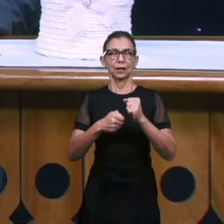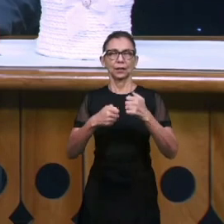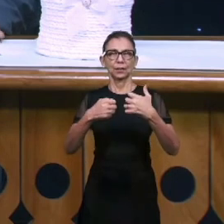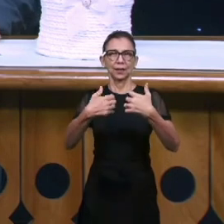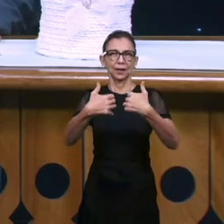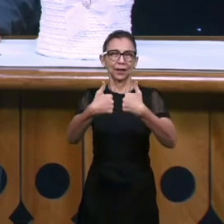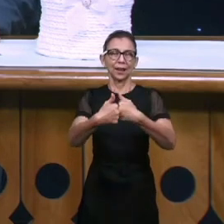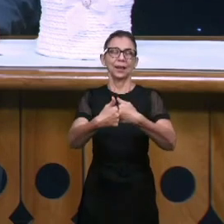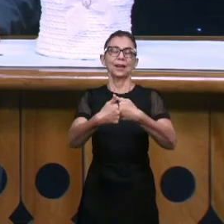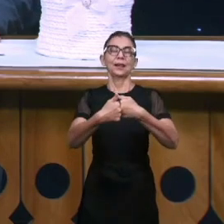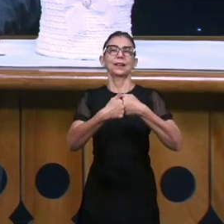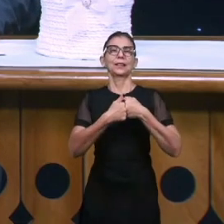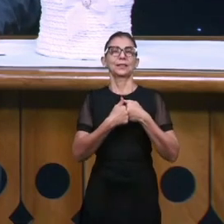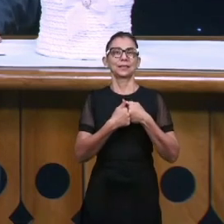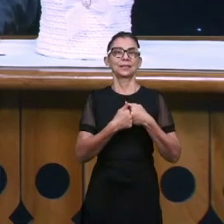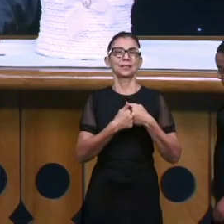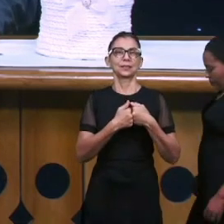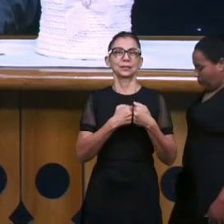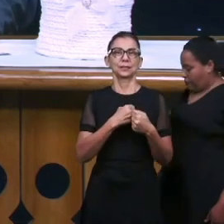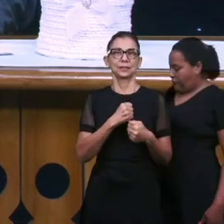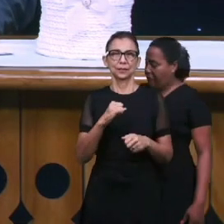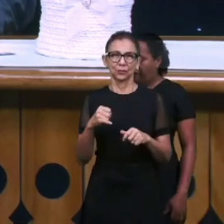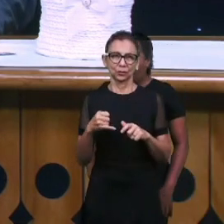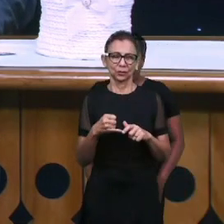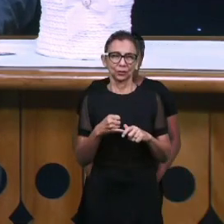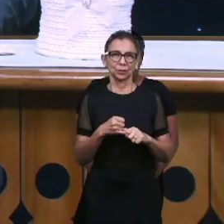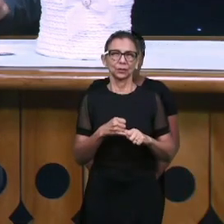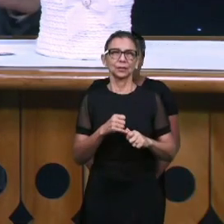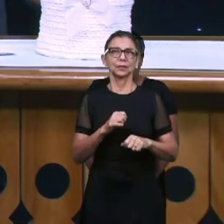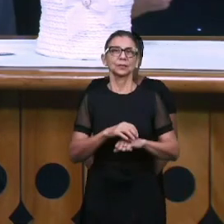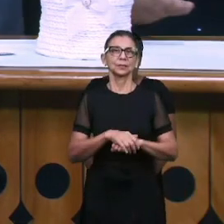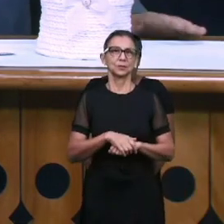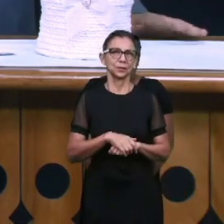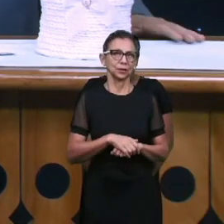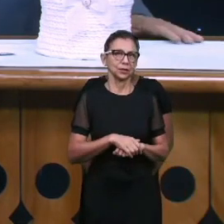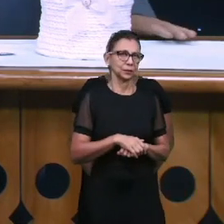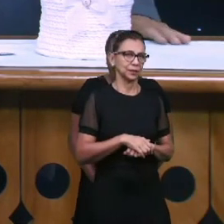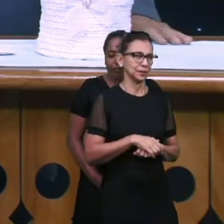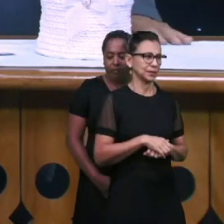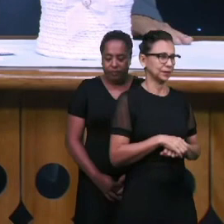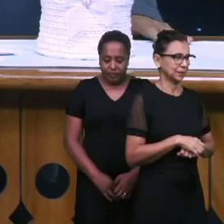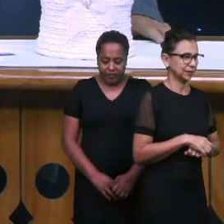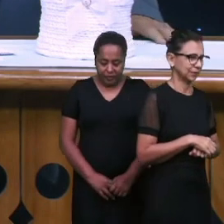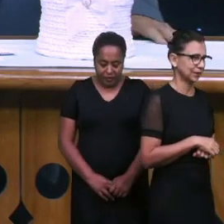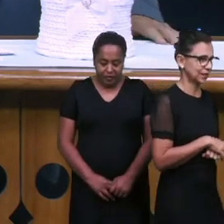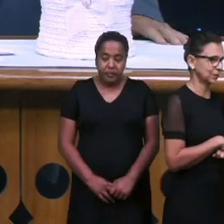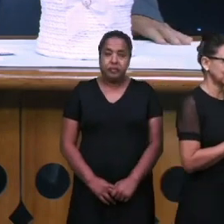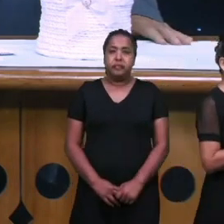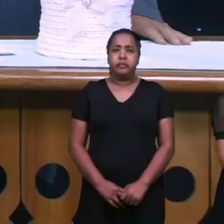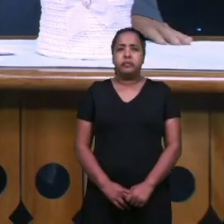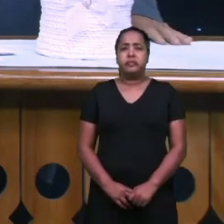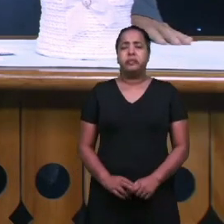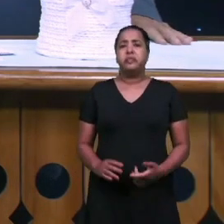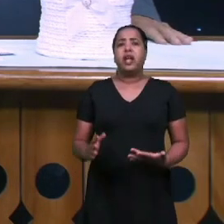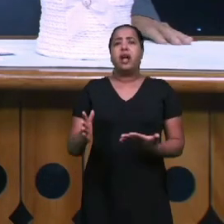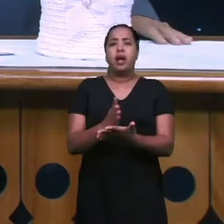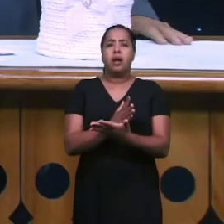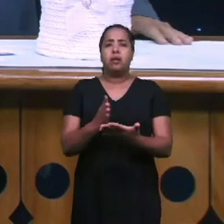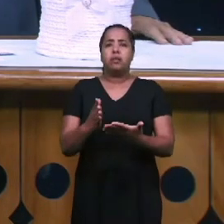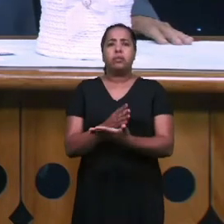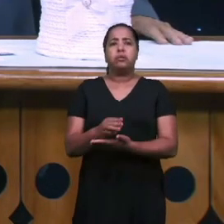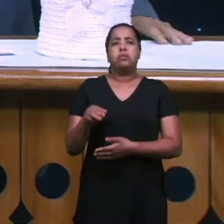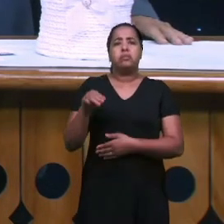arca, en la dirección del Señor, con la Trinidad, nosotros vamos a vivir este momento ahora, de la misma forma. Durante algunos